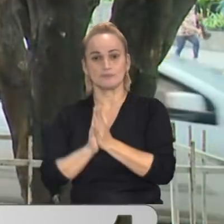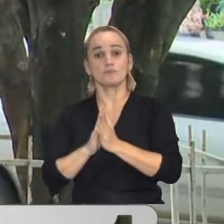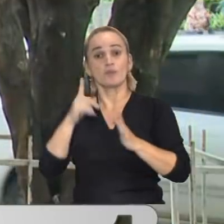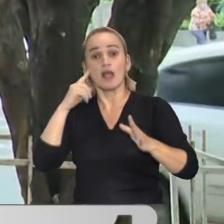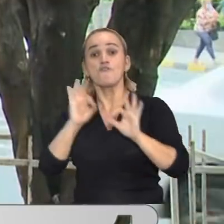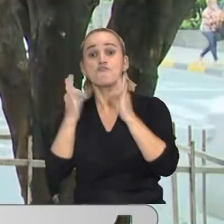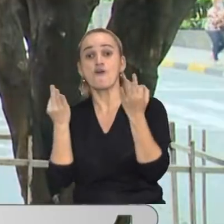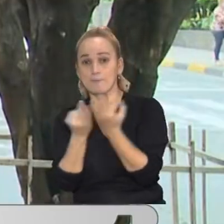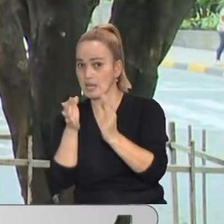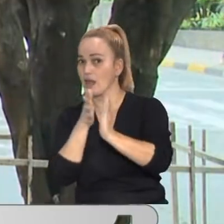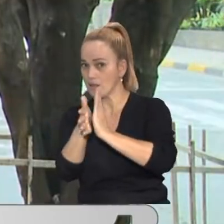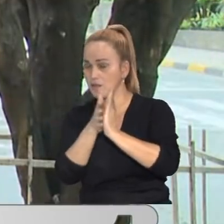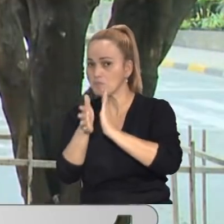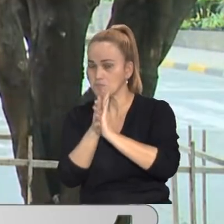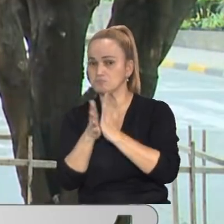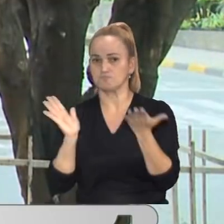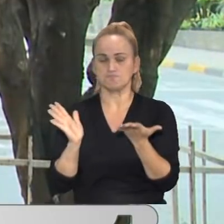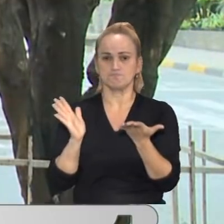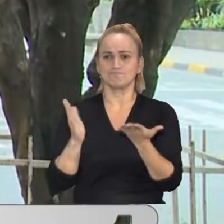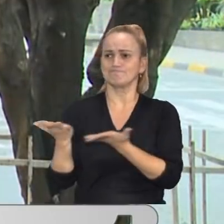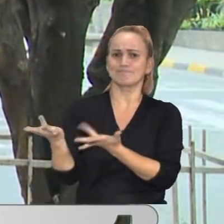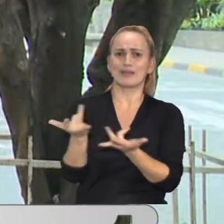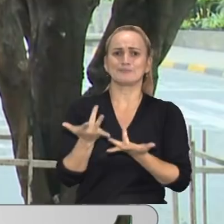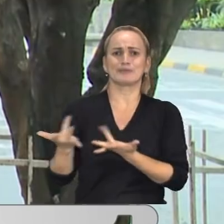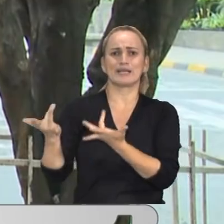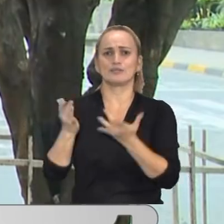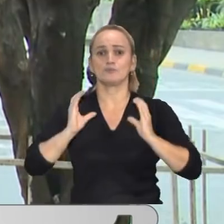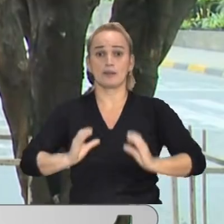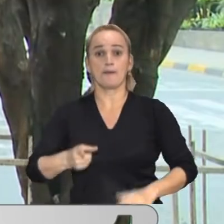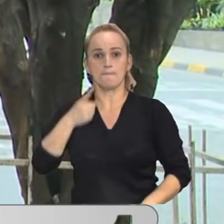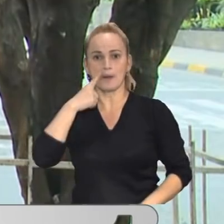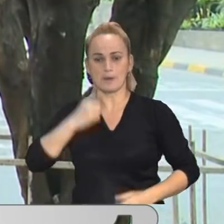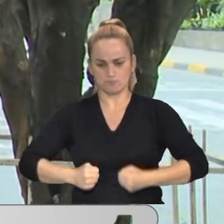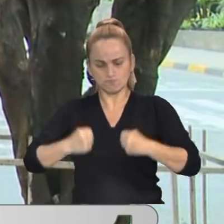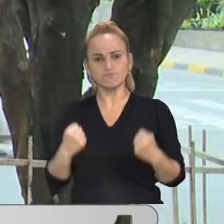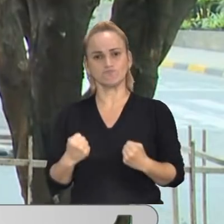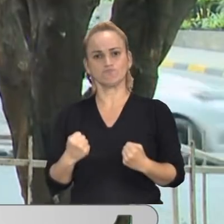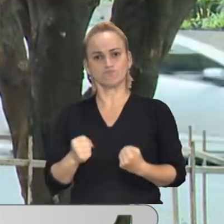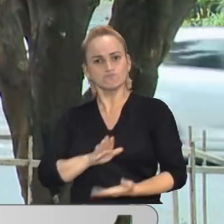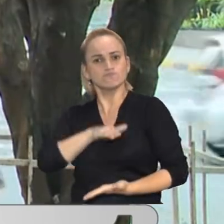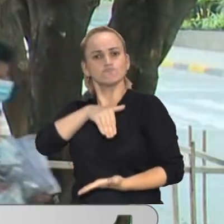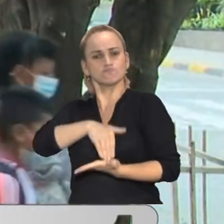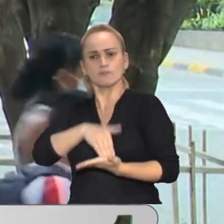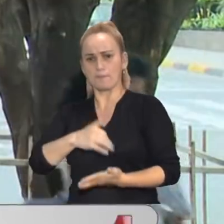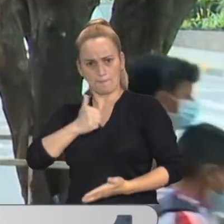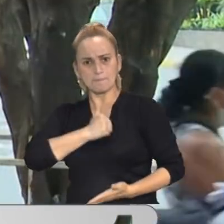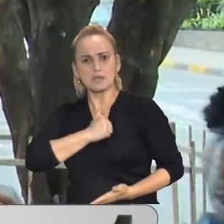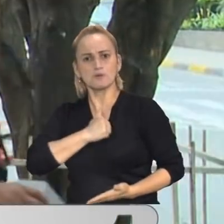la familia, hasta el momento no le hacían entrega del cuerpo. Por eso su padre decidió, a través de sus propios